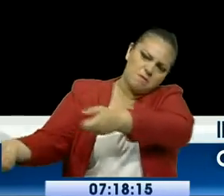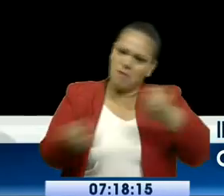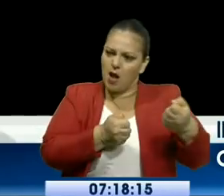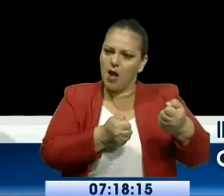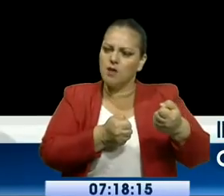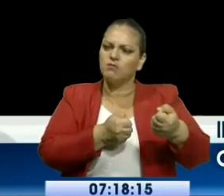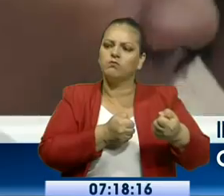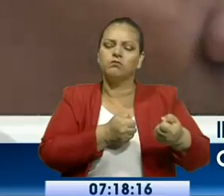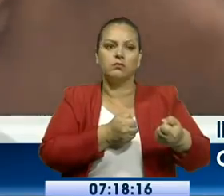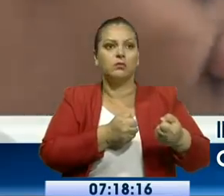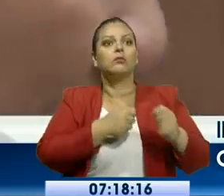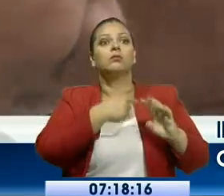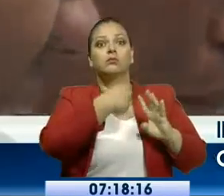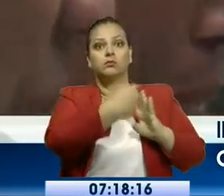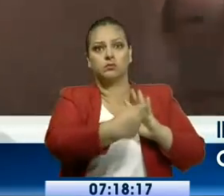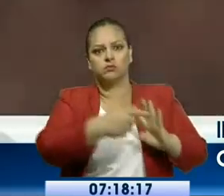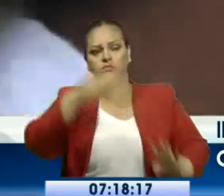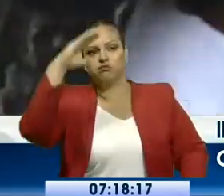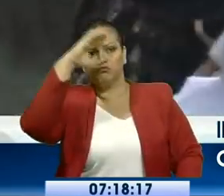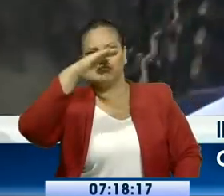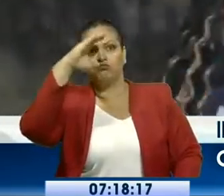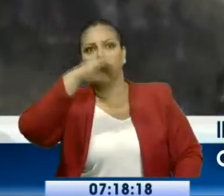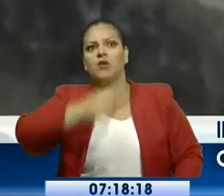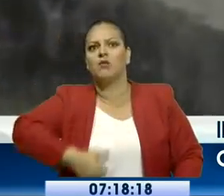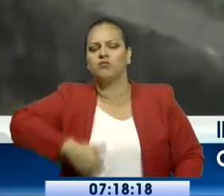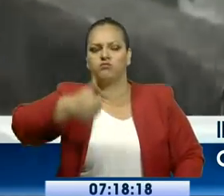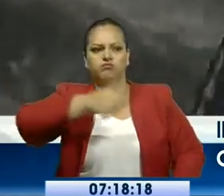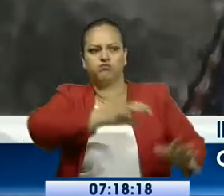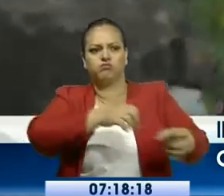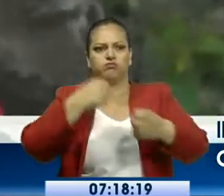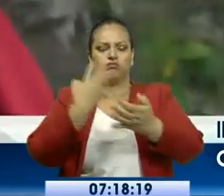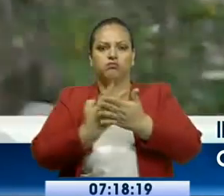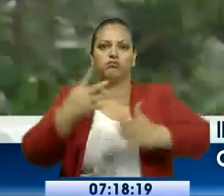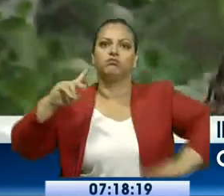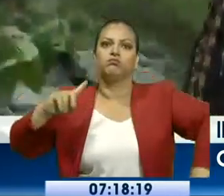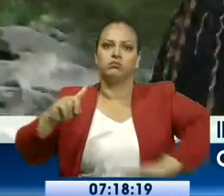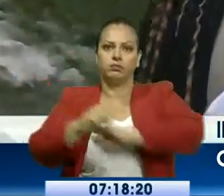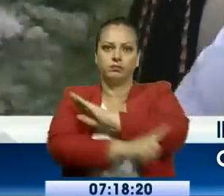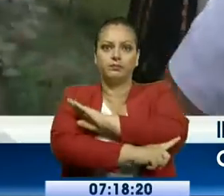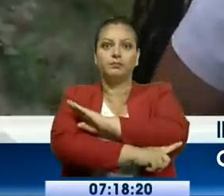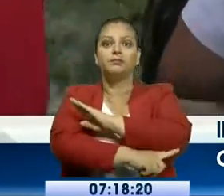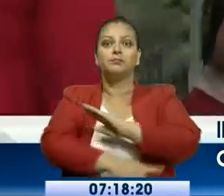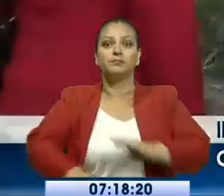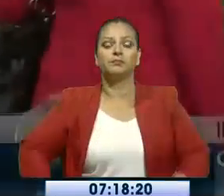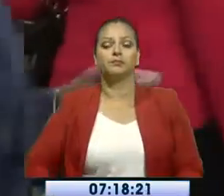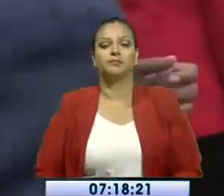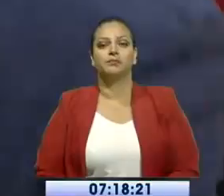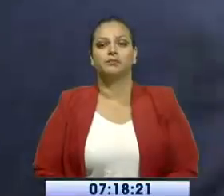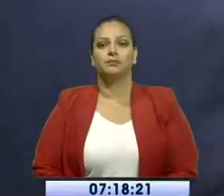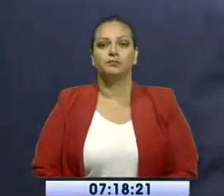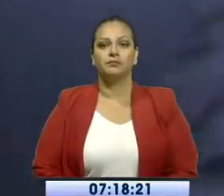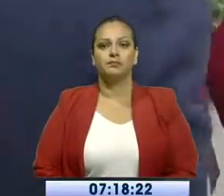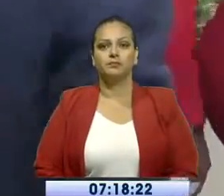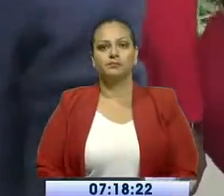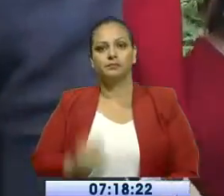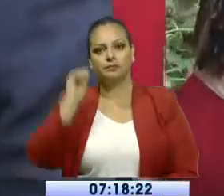para que reciban las sanciones debidas y dejar sentado un precedente. Informo Marcela Maquilón.